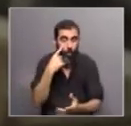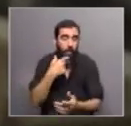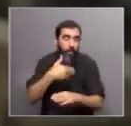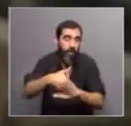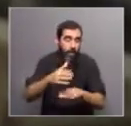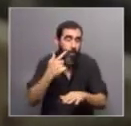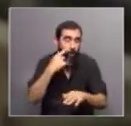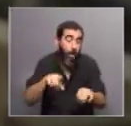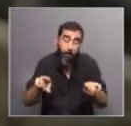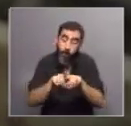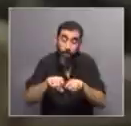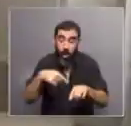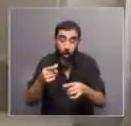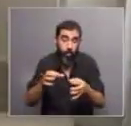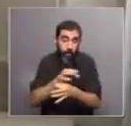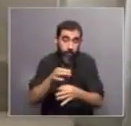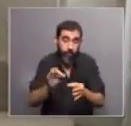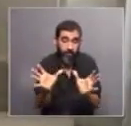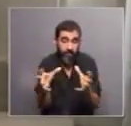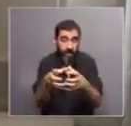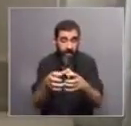y probarla al igual que las eficientes.